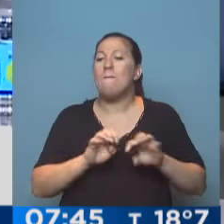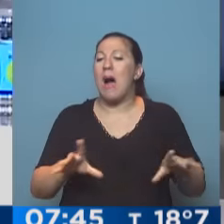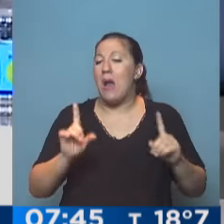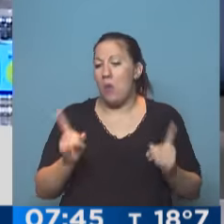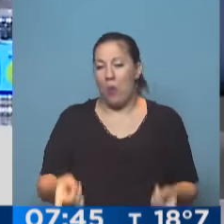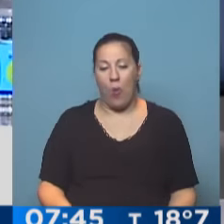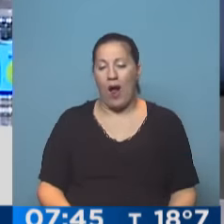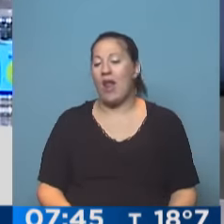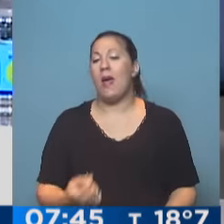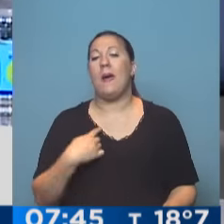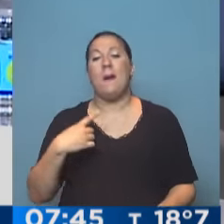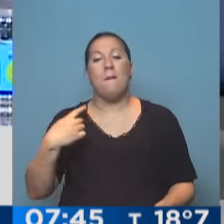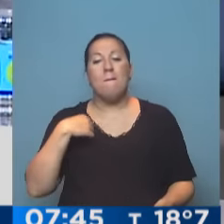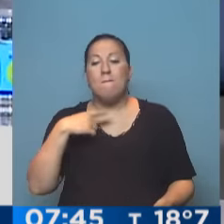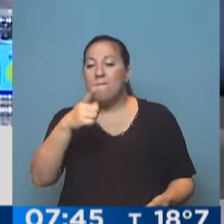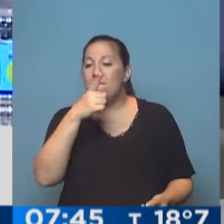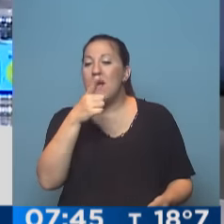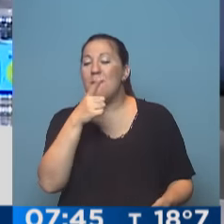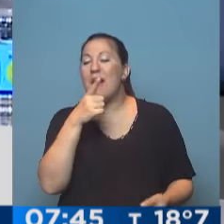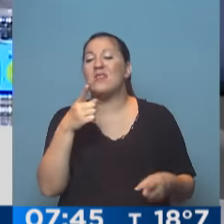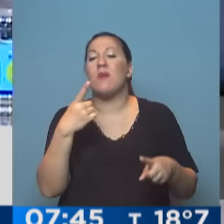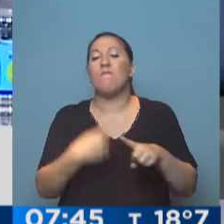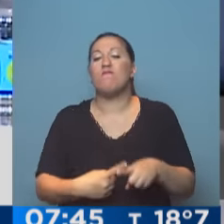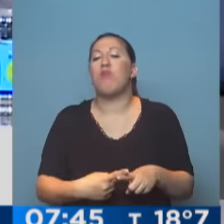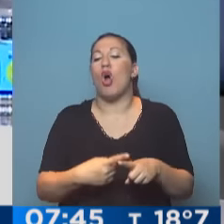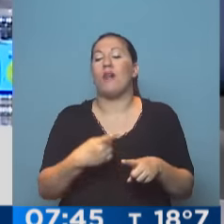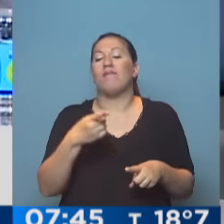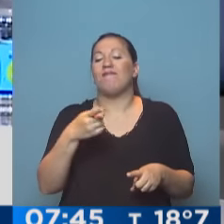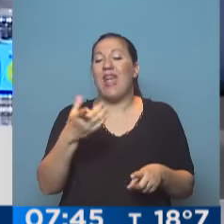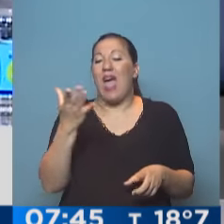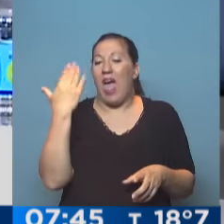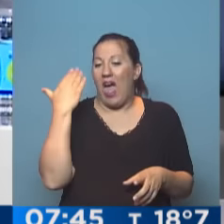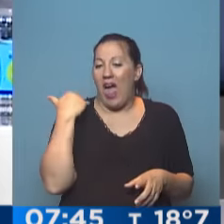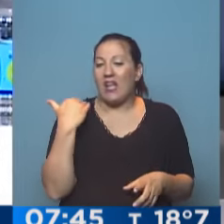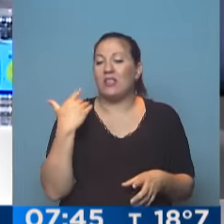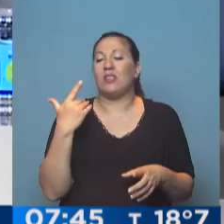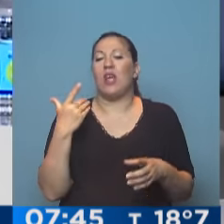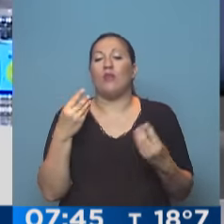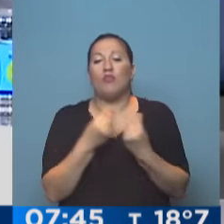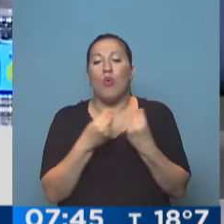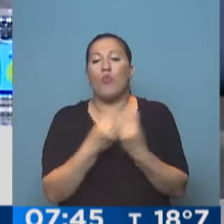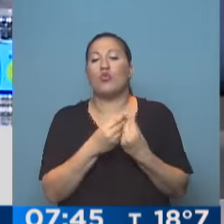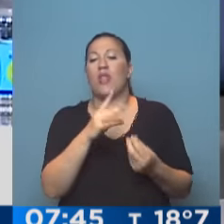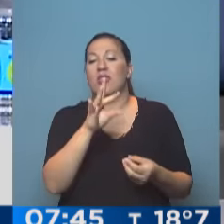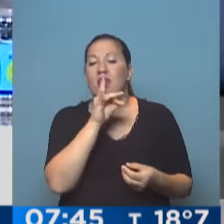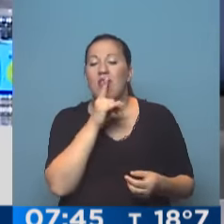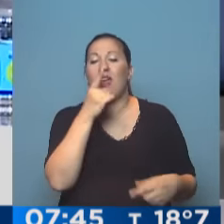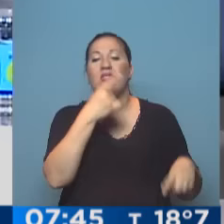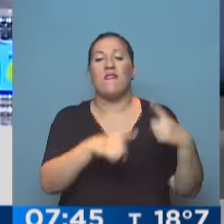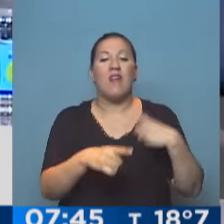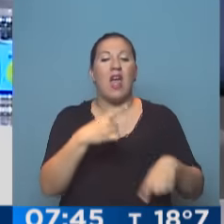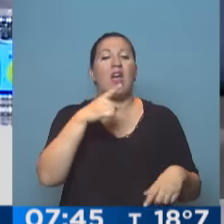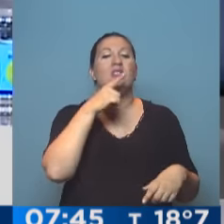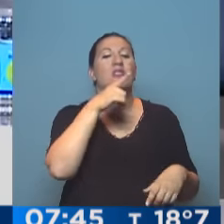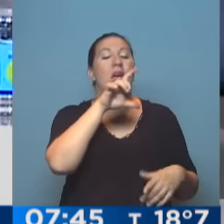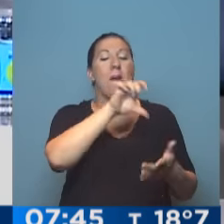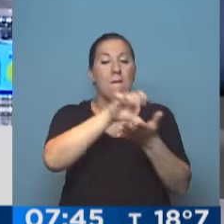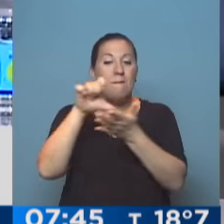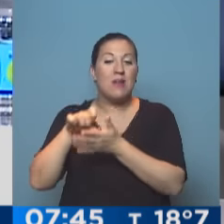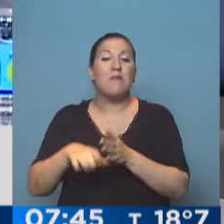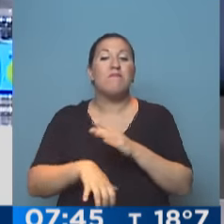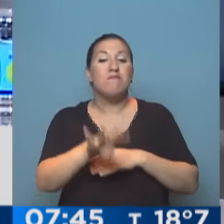Me parece que es la tónica de lo que ha sucedido con muchos entrenadores en diferentes lugares y generalmente